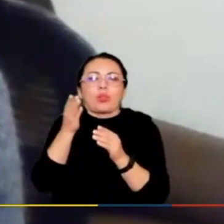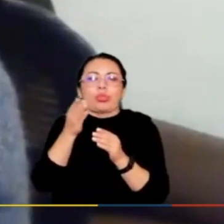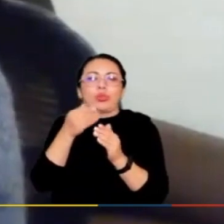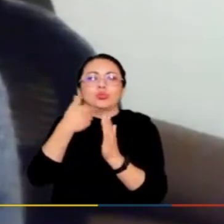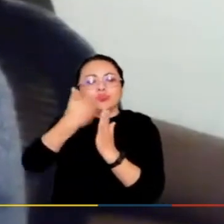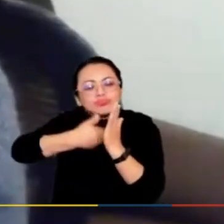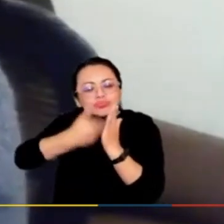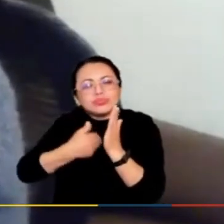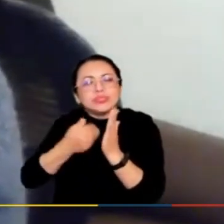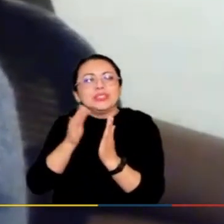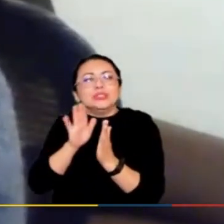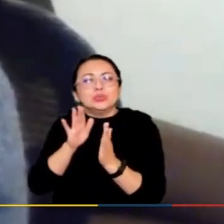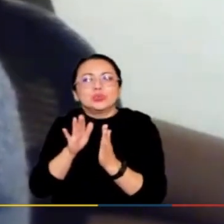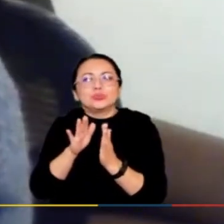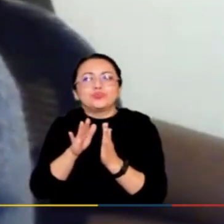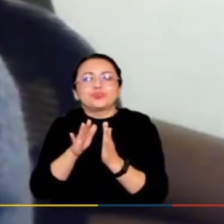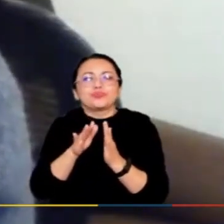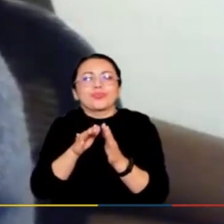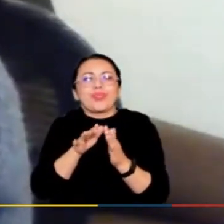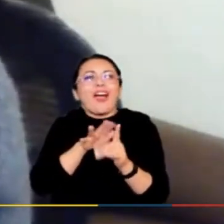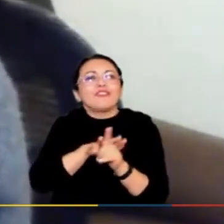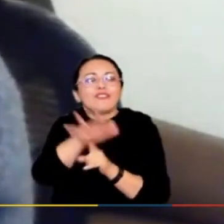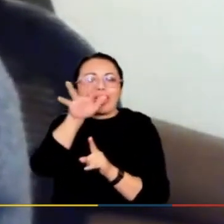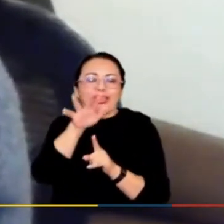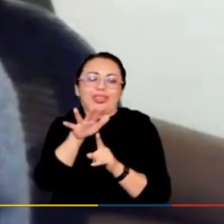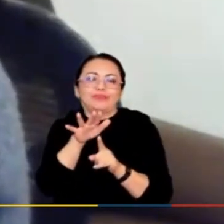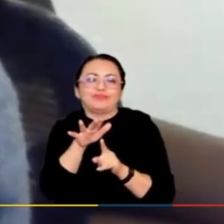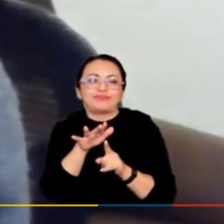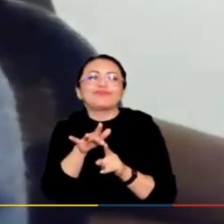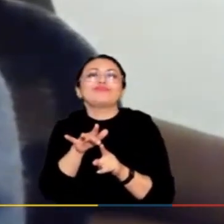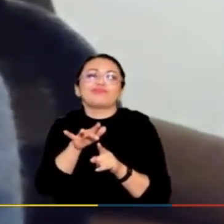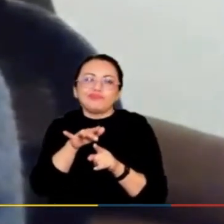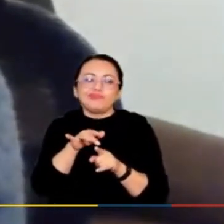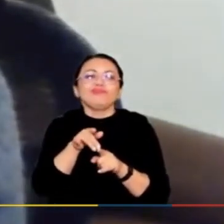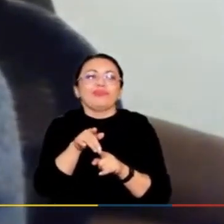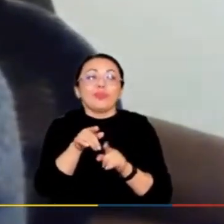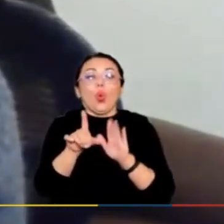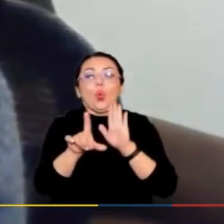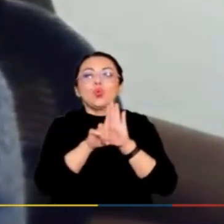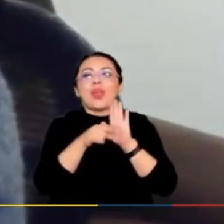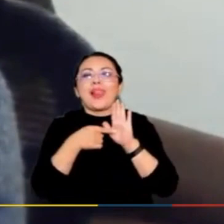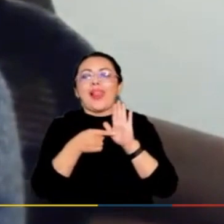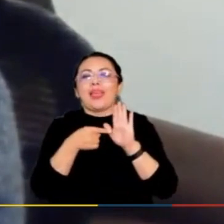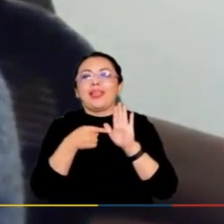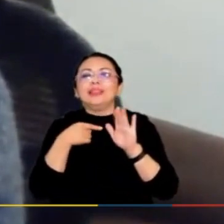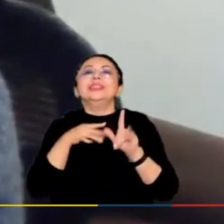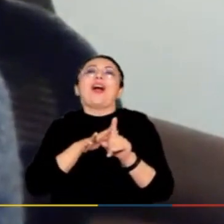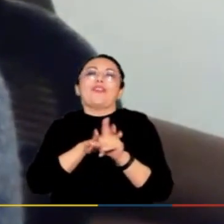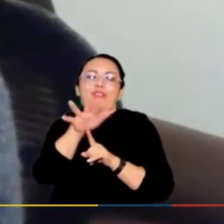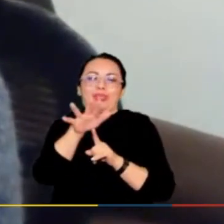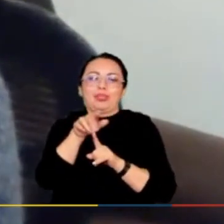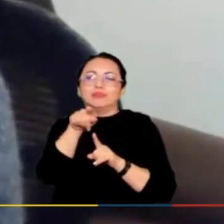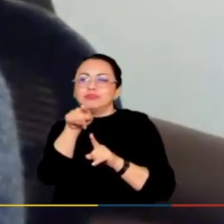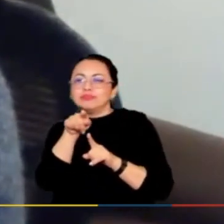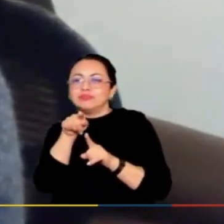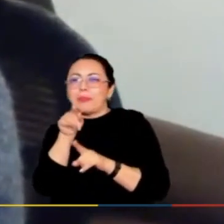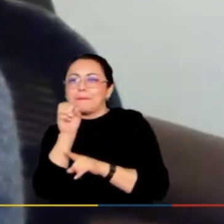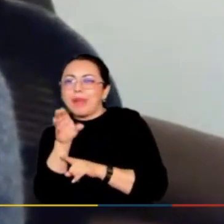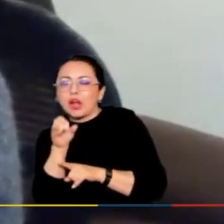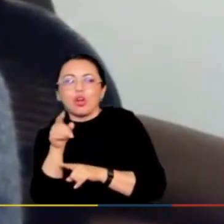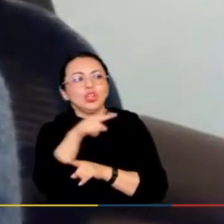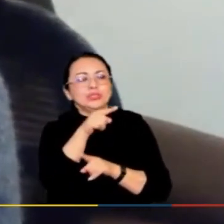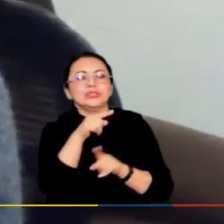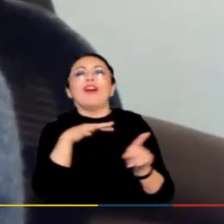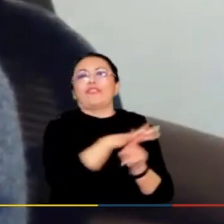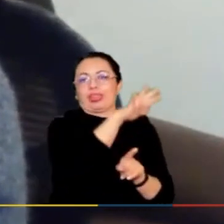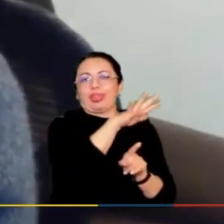la interferencia, el grado de interferencia que está poniendo una ley de normas de lavado de activos sobre un banco y sobre el cliente al